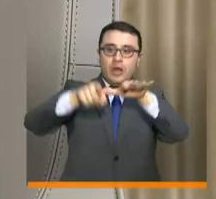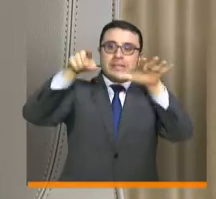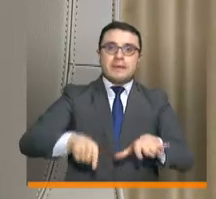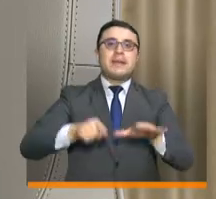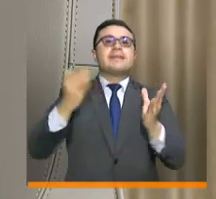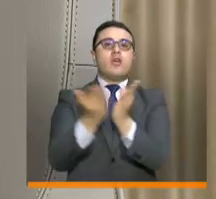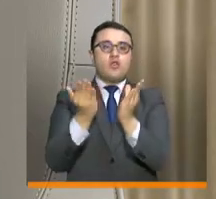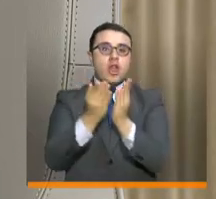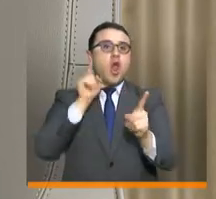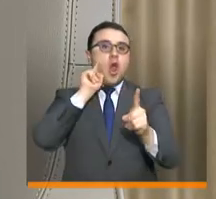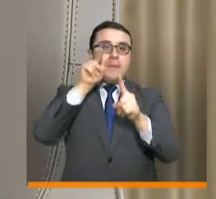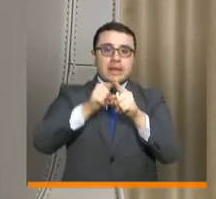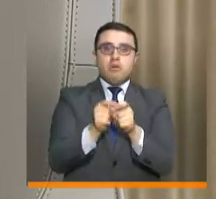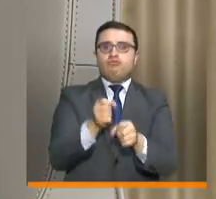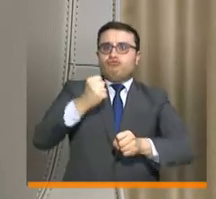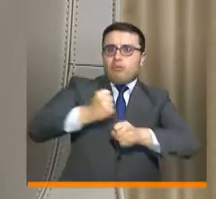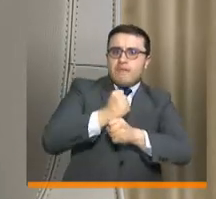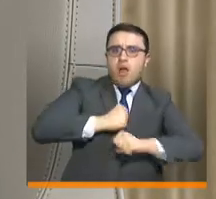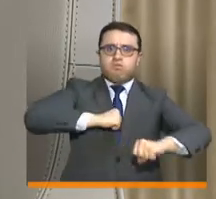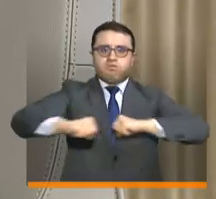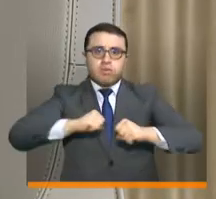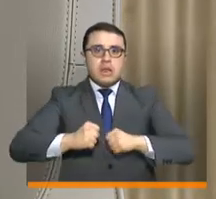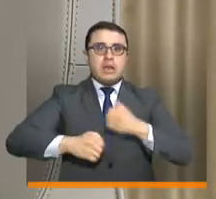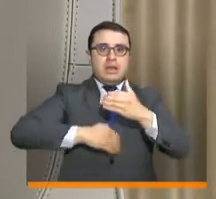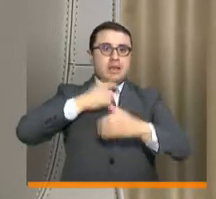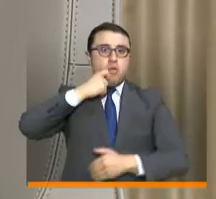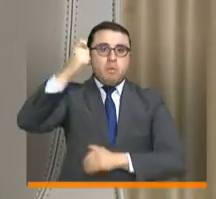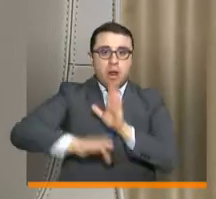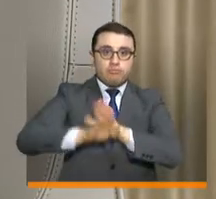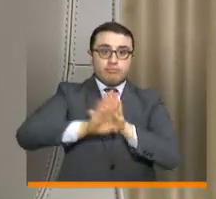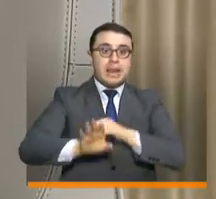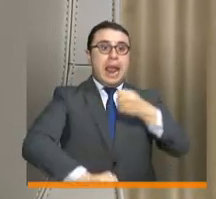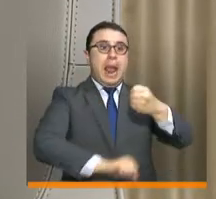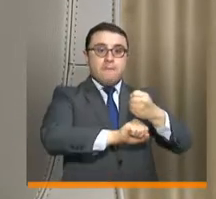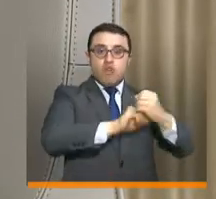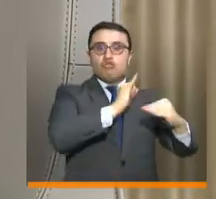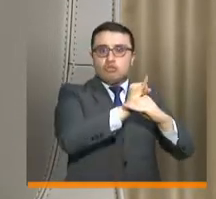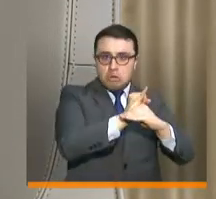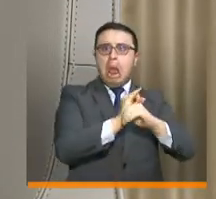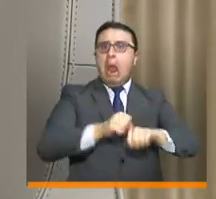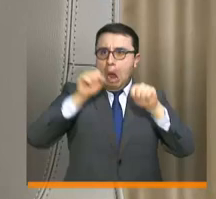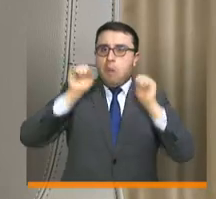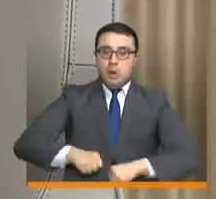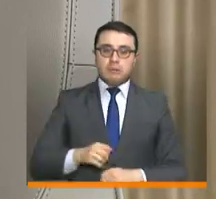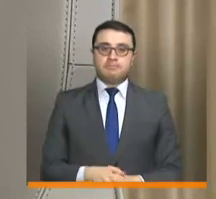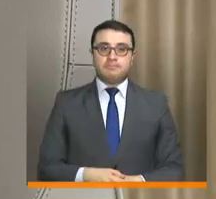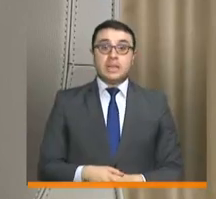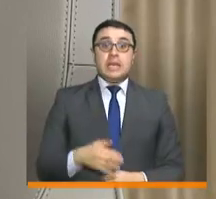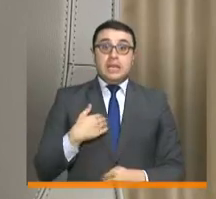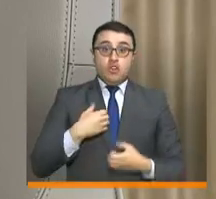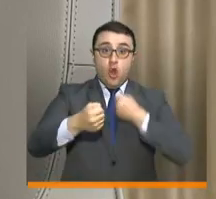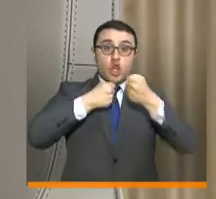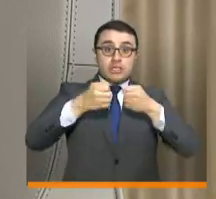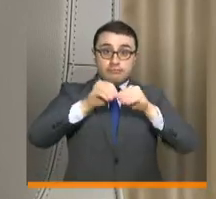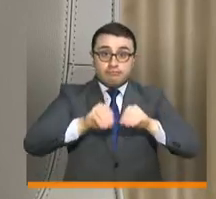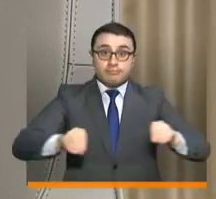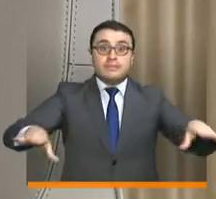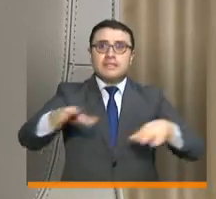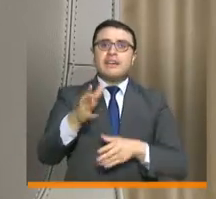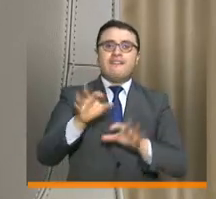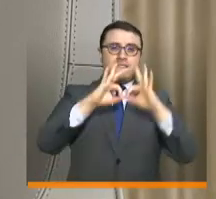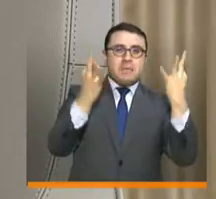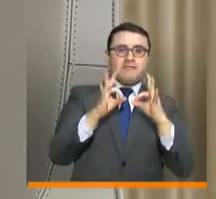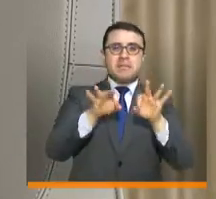educación para el trabajo y desarrollo humano, al igual que el apoyo a estas instituciones. Y una noticia que seguramente, presidente, estaban esperando también las familias